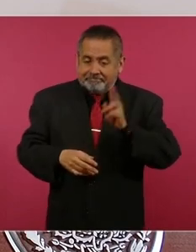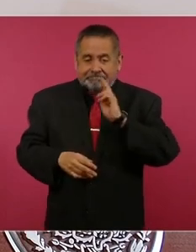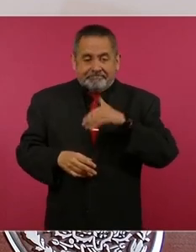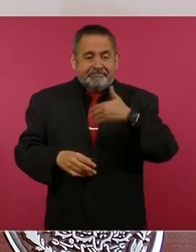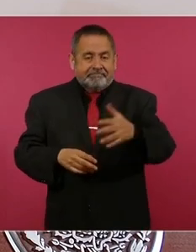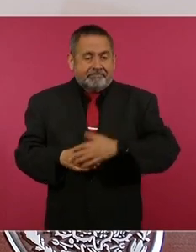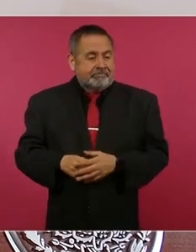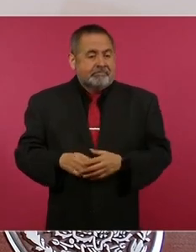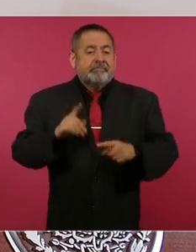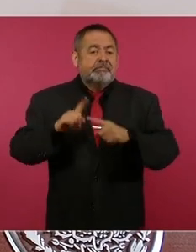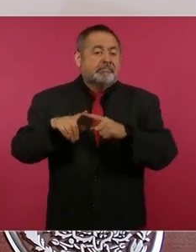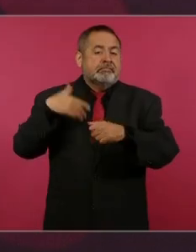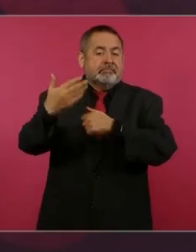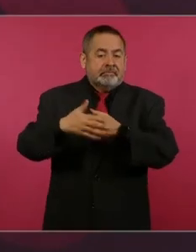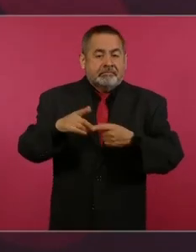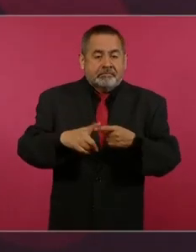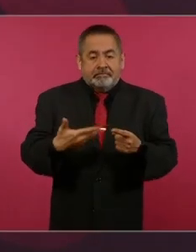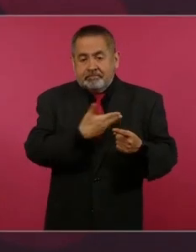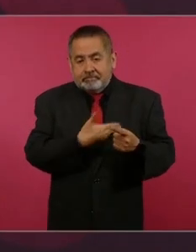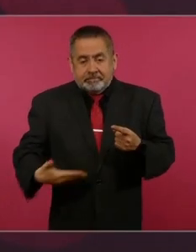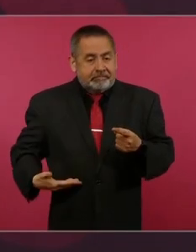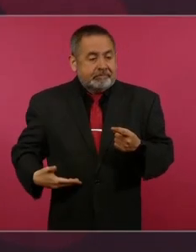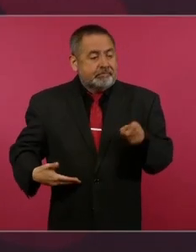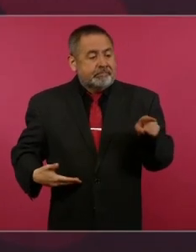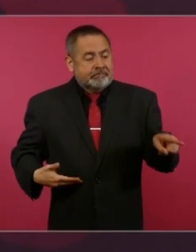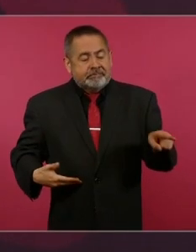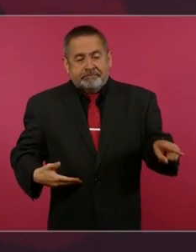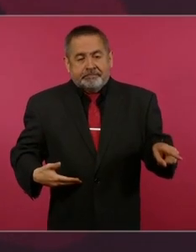todo. La presidenta